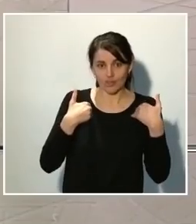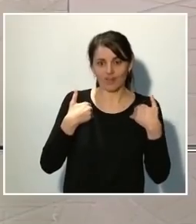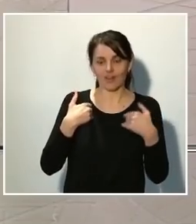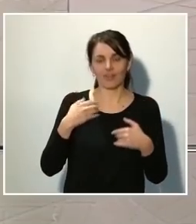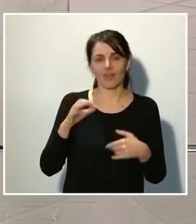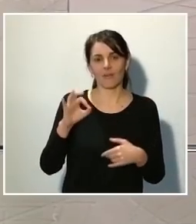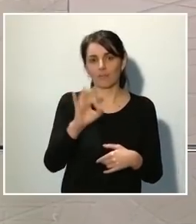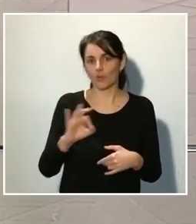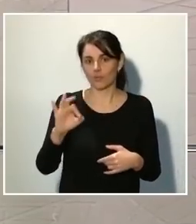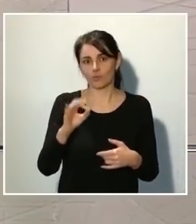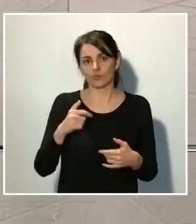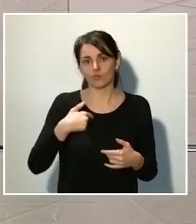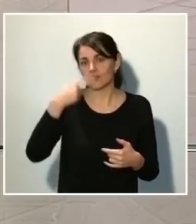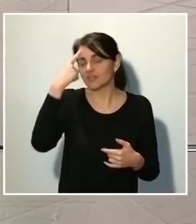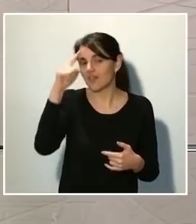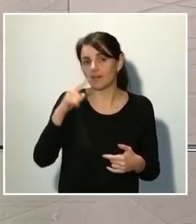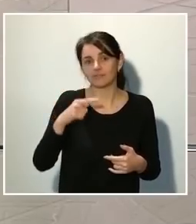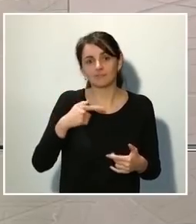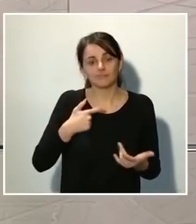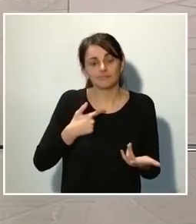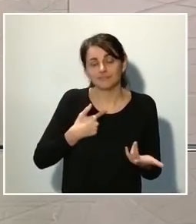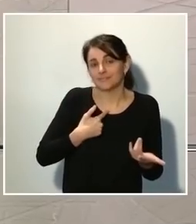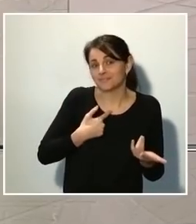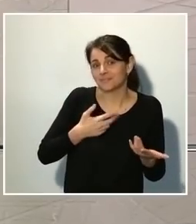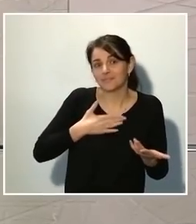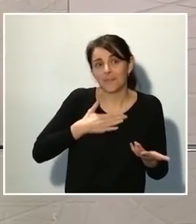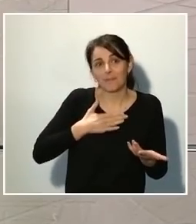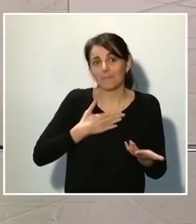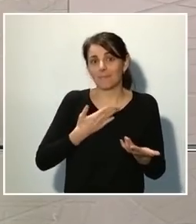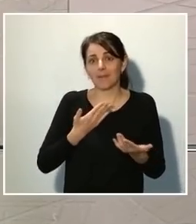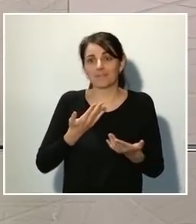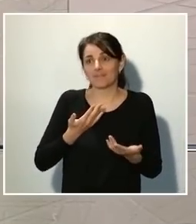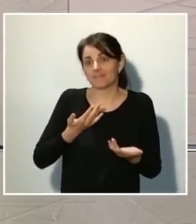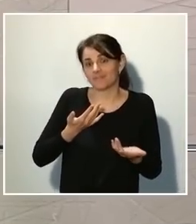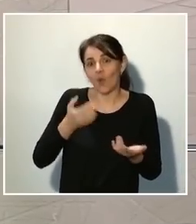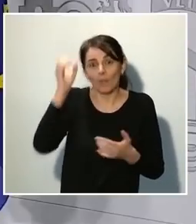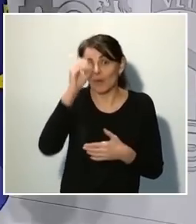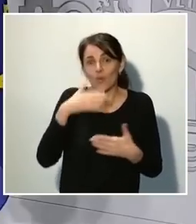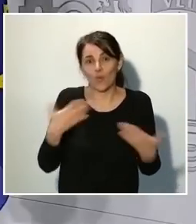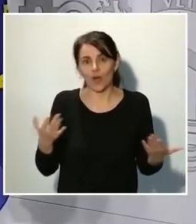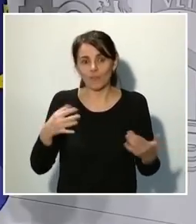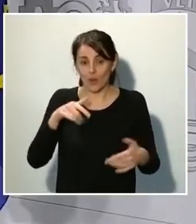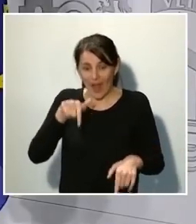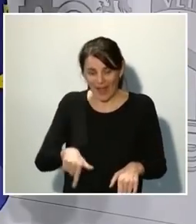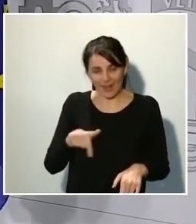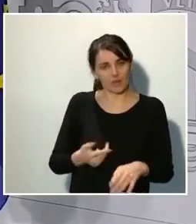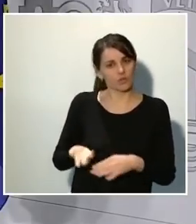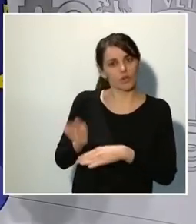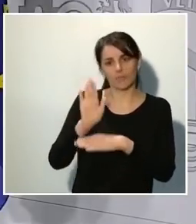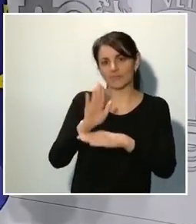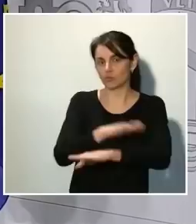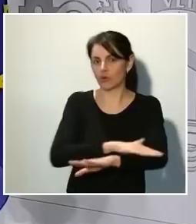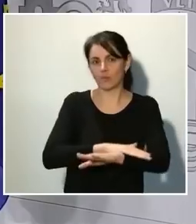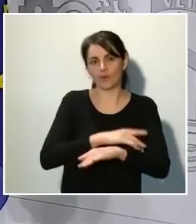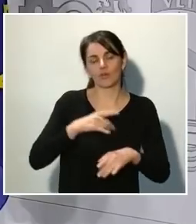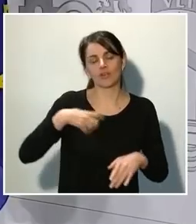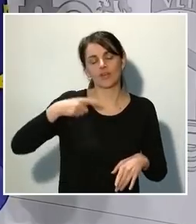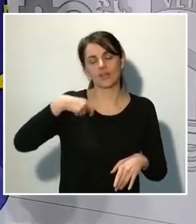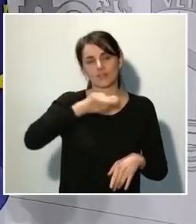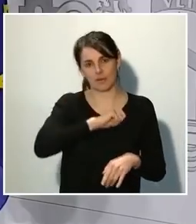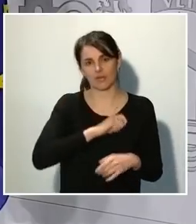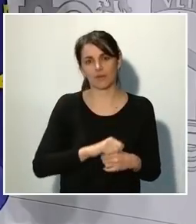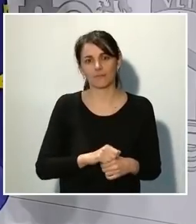Pero esa extraordinaria y urgente necesidad es para temas de alarma social y de alarma